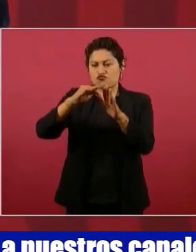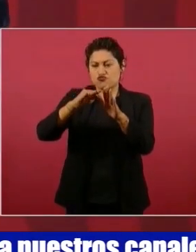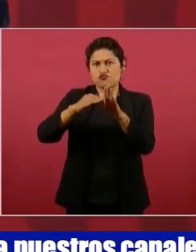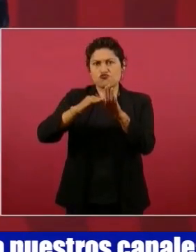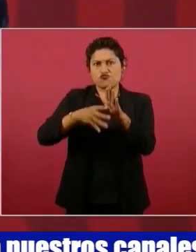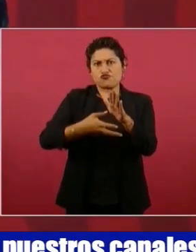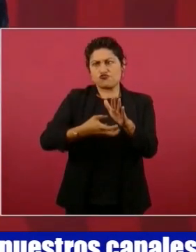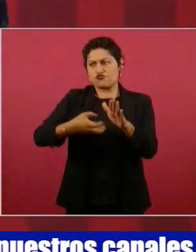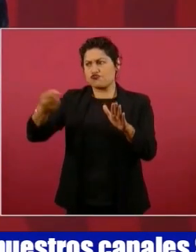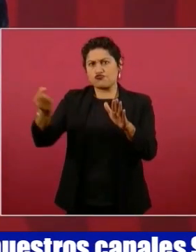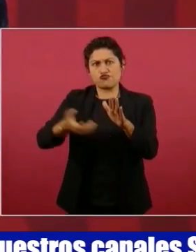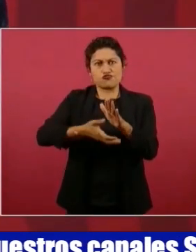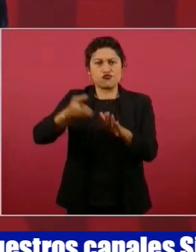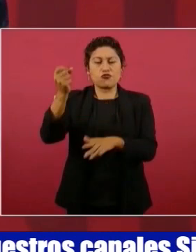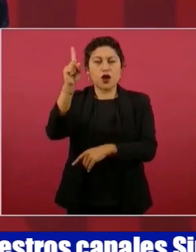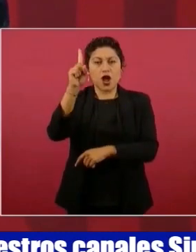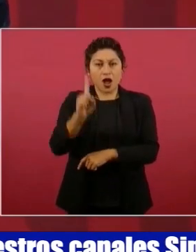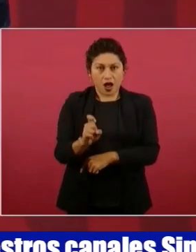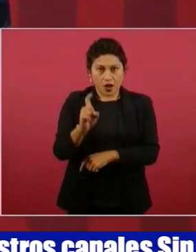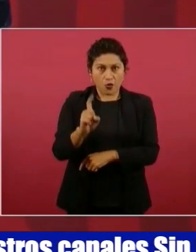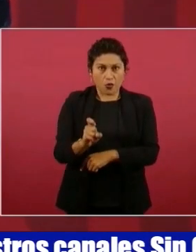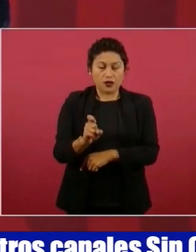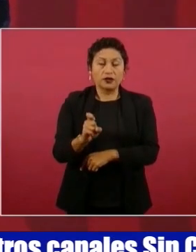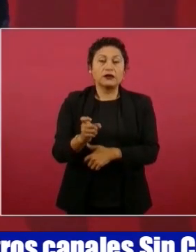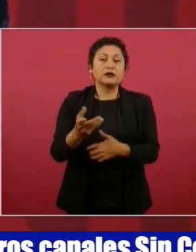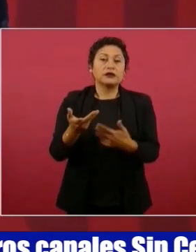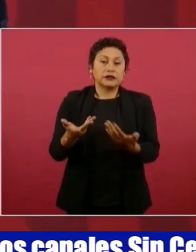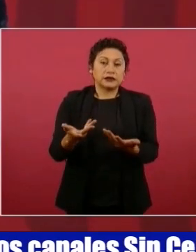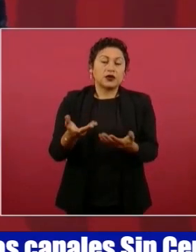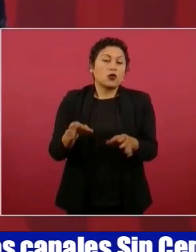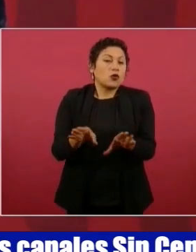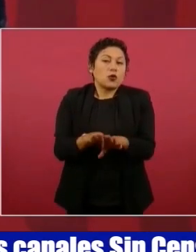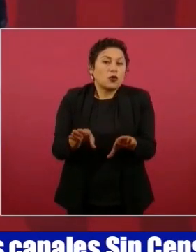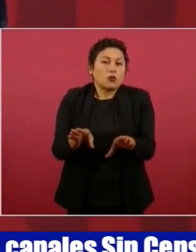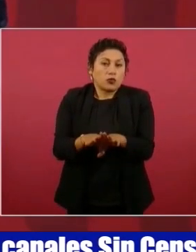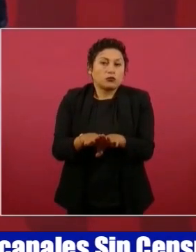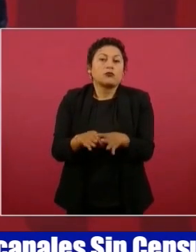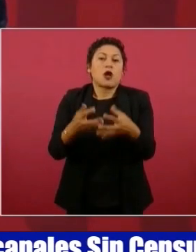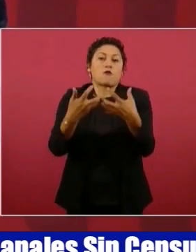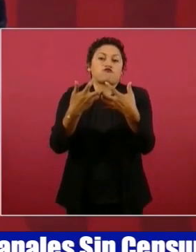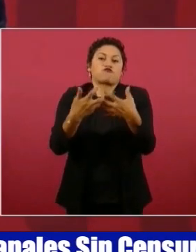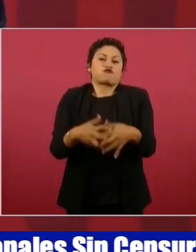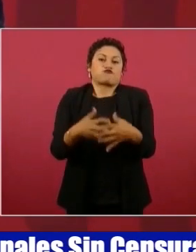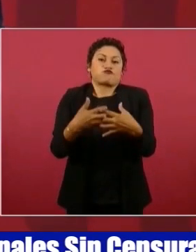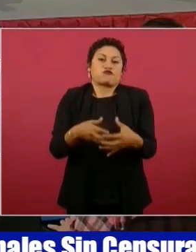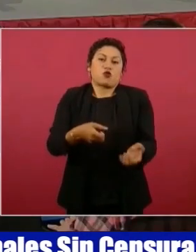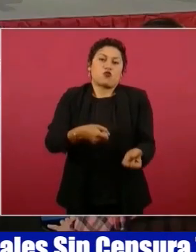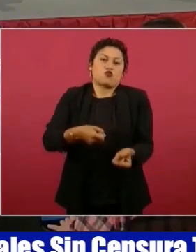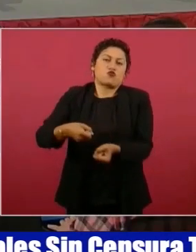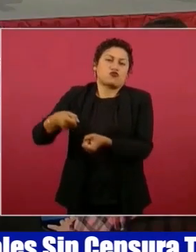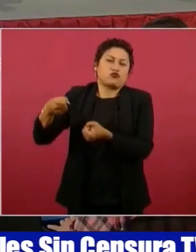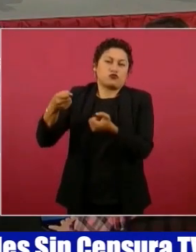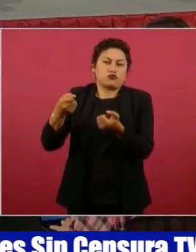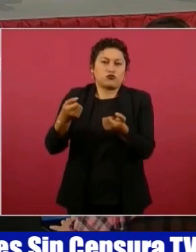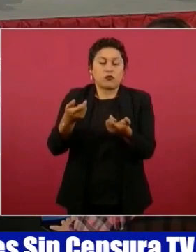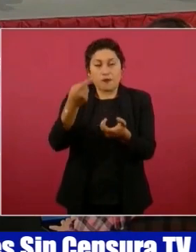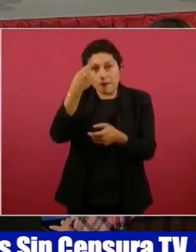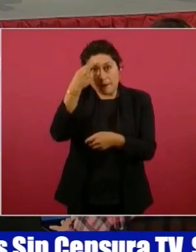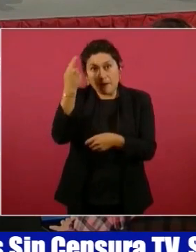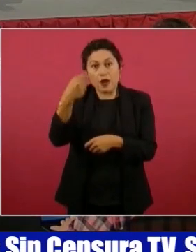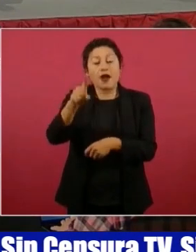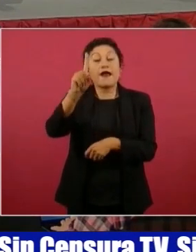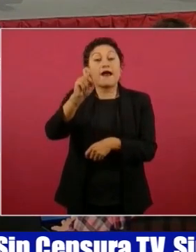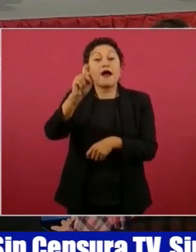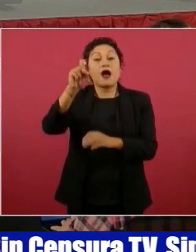agua, y se tienen bombas que están extrayendo